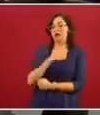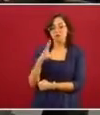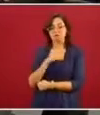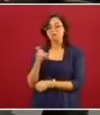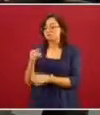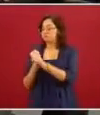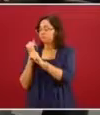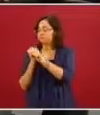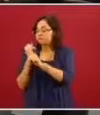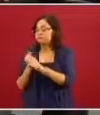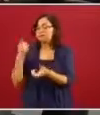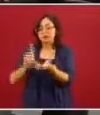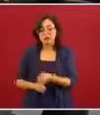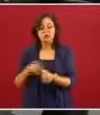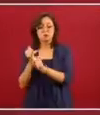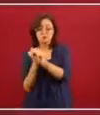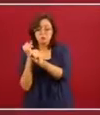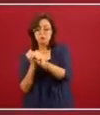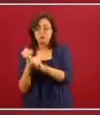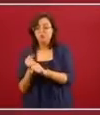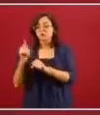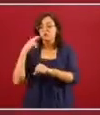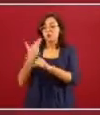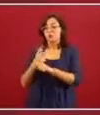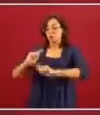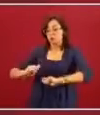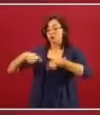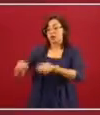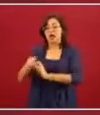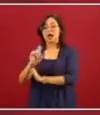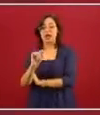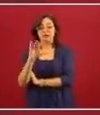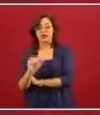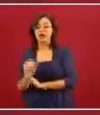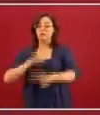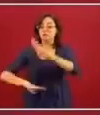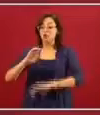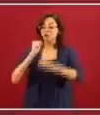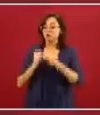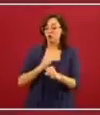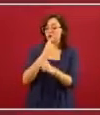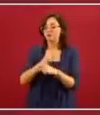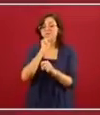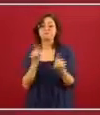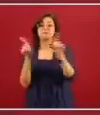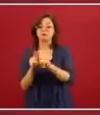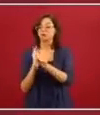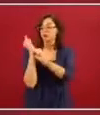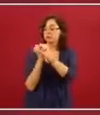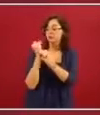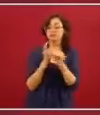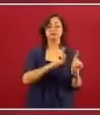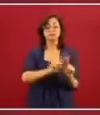en investigación o un comité de investigación que tiene una comisión de ética, una comisión de bioseguridad y una comisión propiamente de